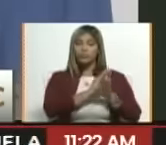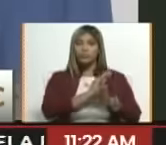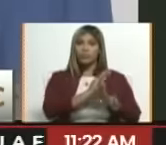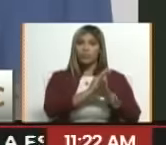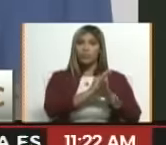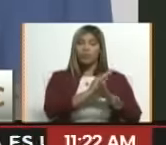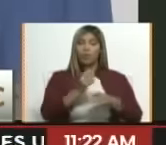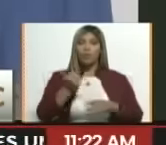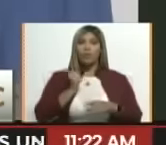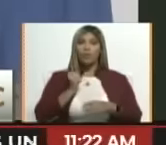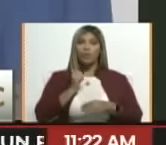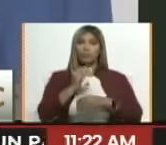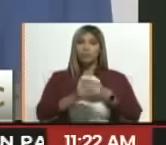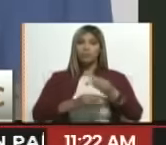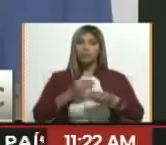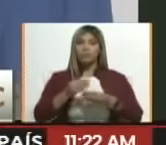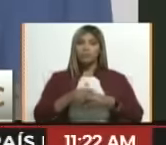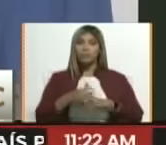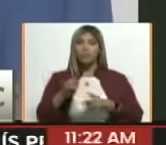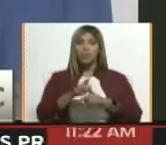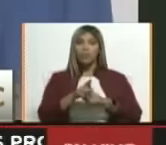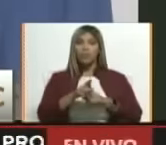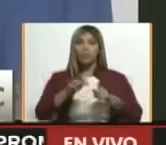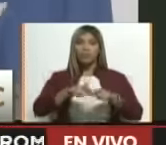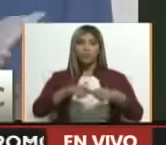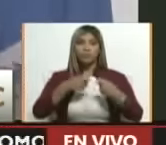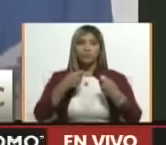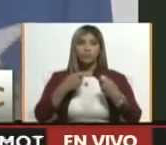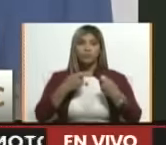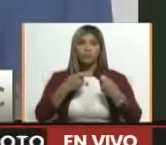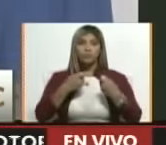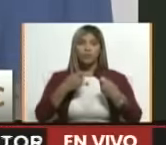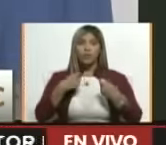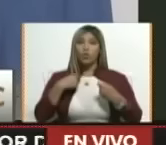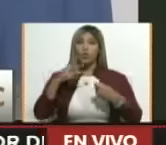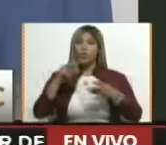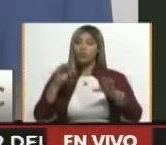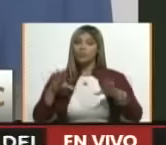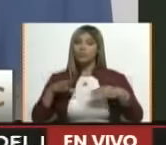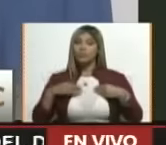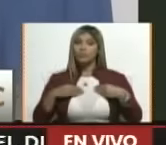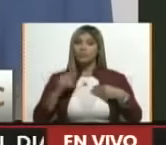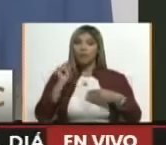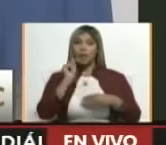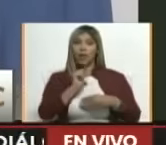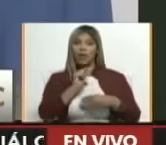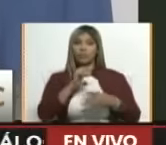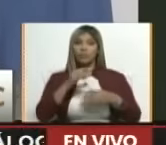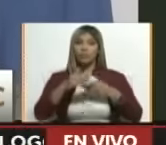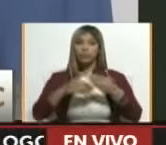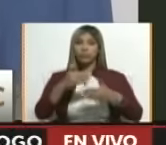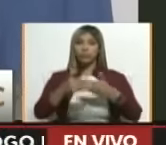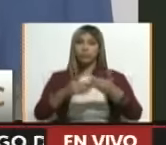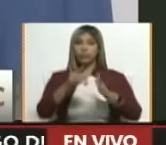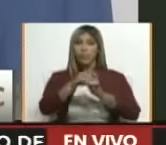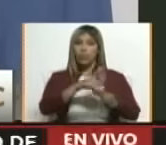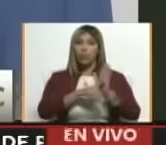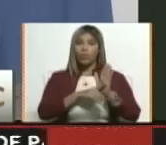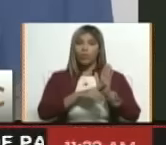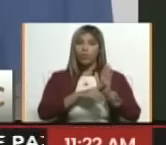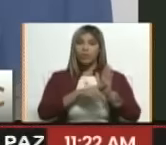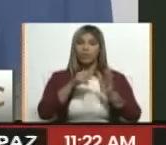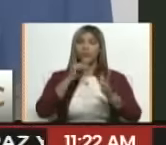Cualquier intento de vulnerar y desconocer ese legado constituye